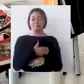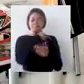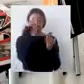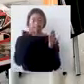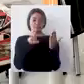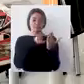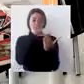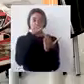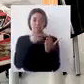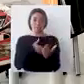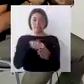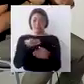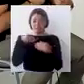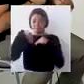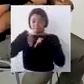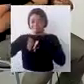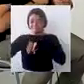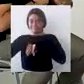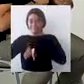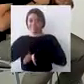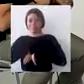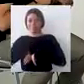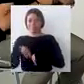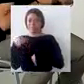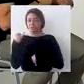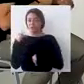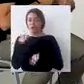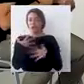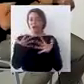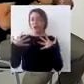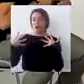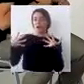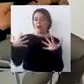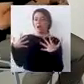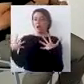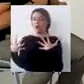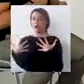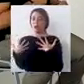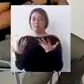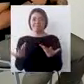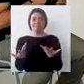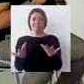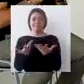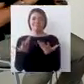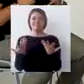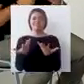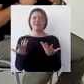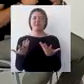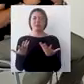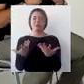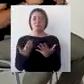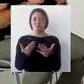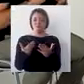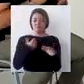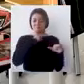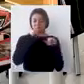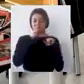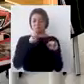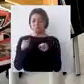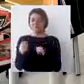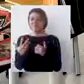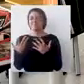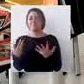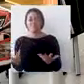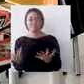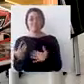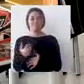ese personaje, de saber cómo actuaría su personaje dentro de Tierra Media, cómo se va a comportar, el